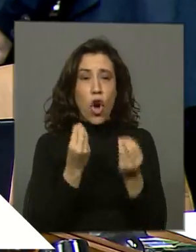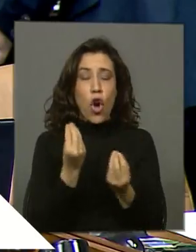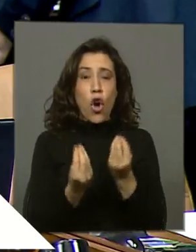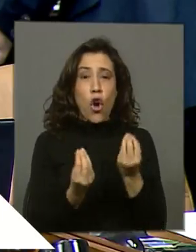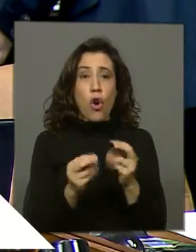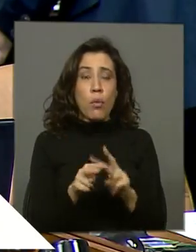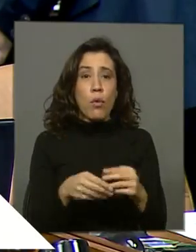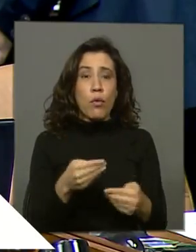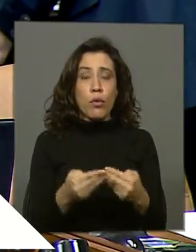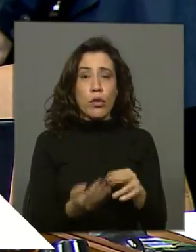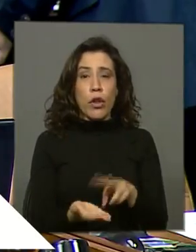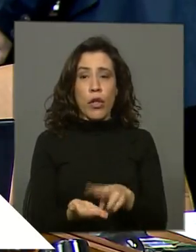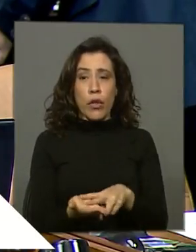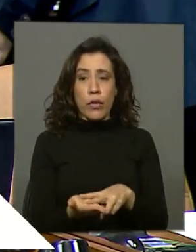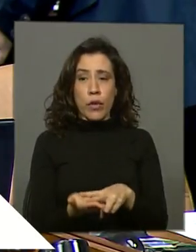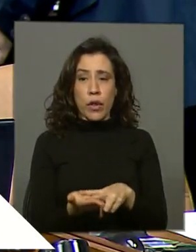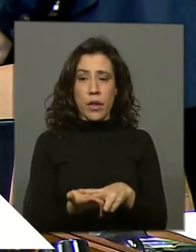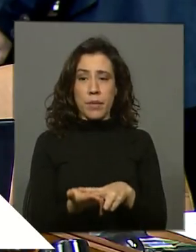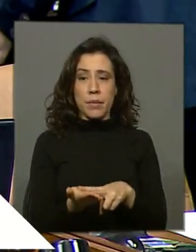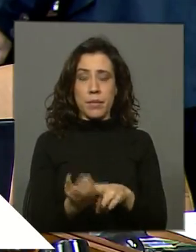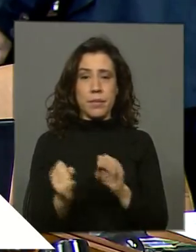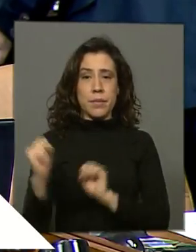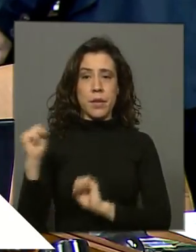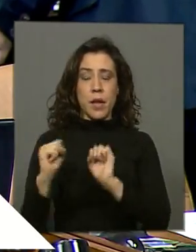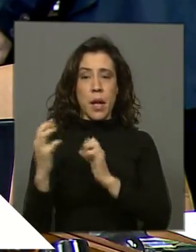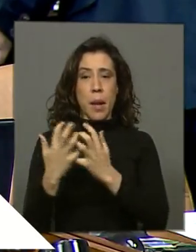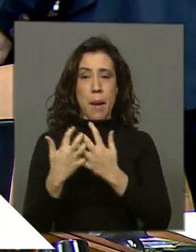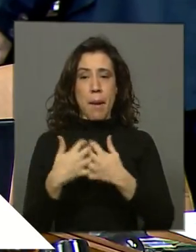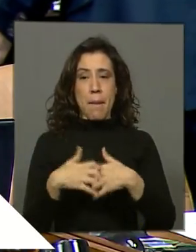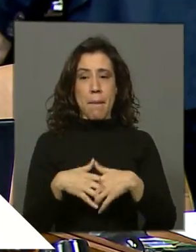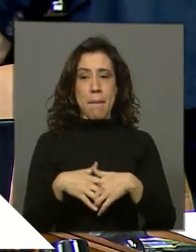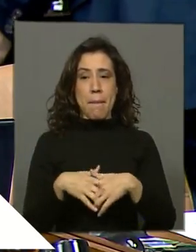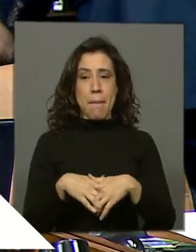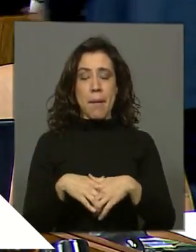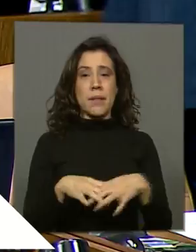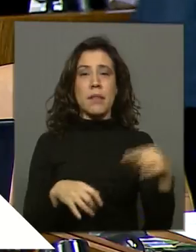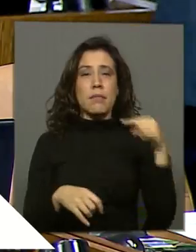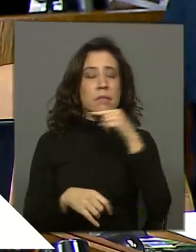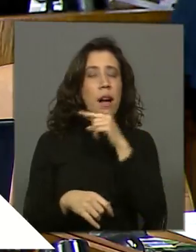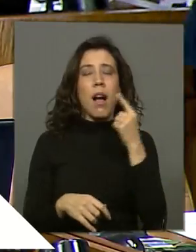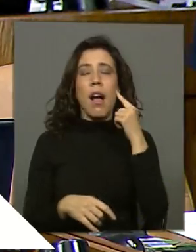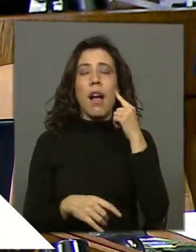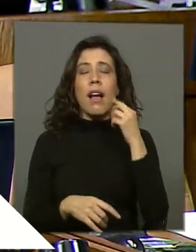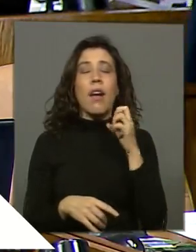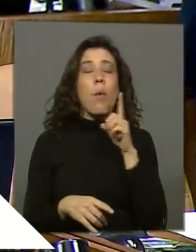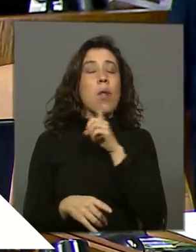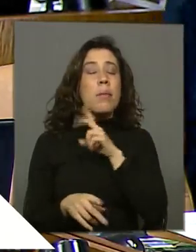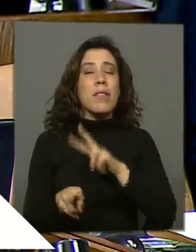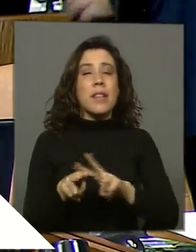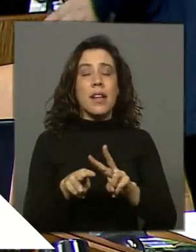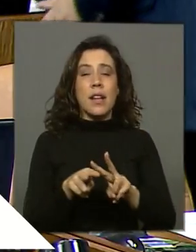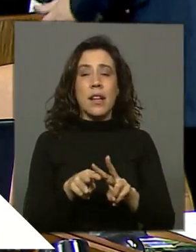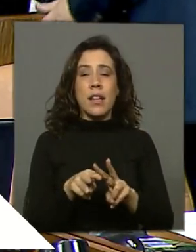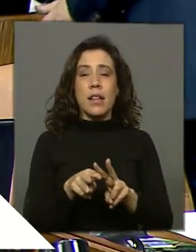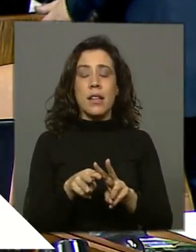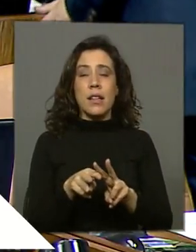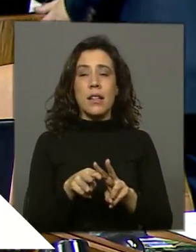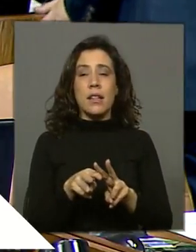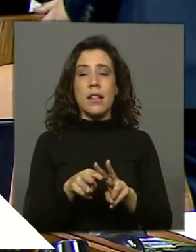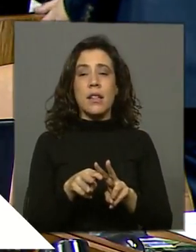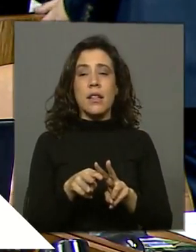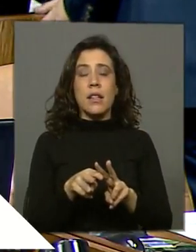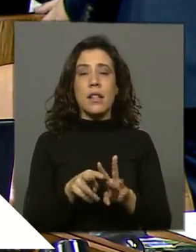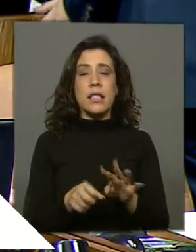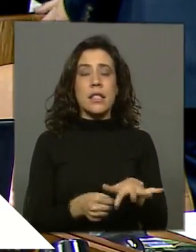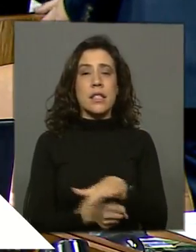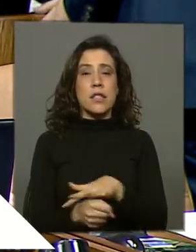operado efectivamente estas empresas de fachada que en el último tiempo han protagonizado situaciones